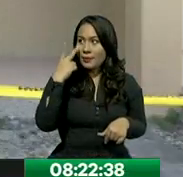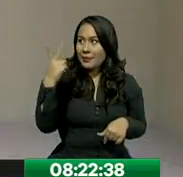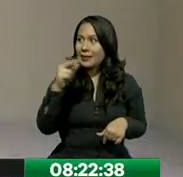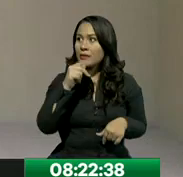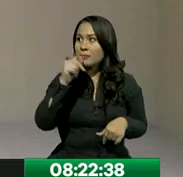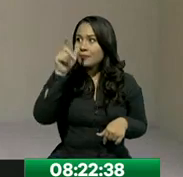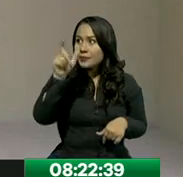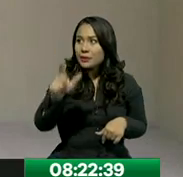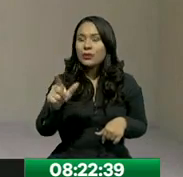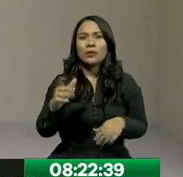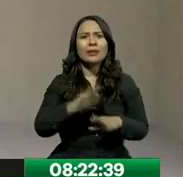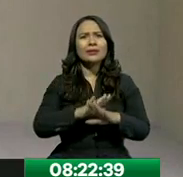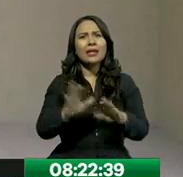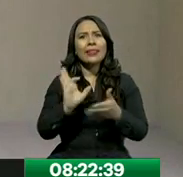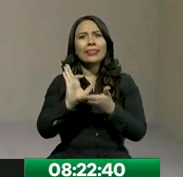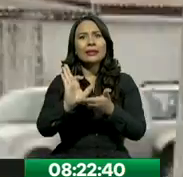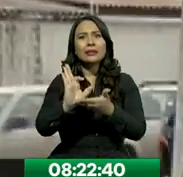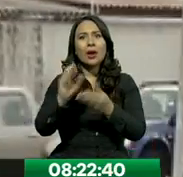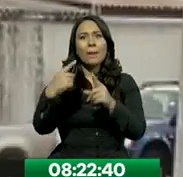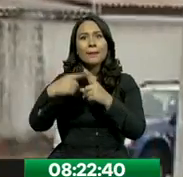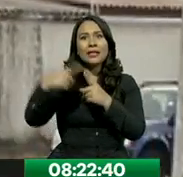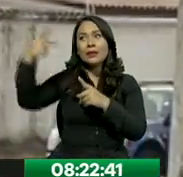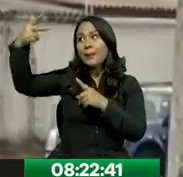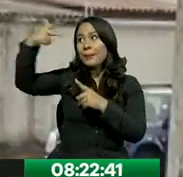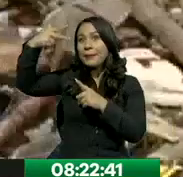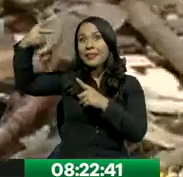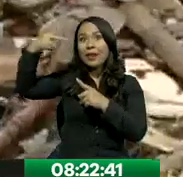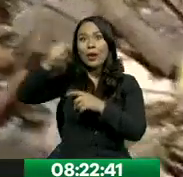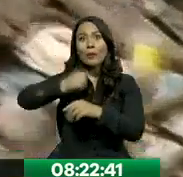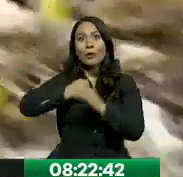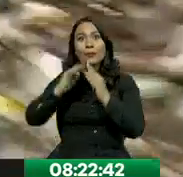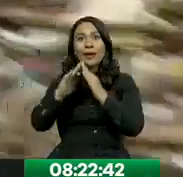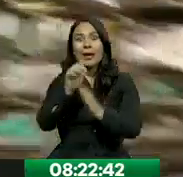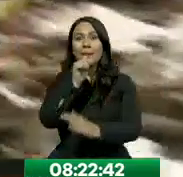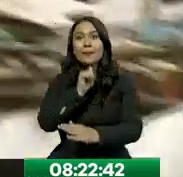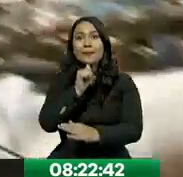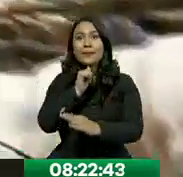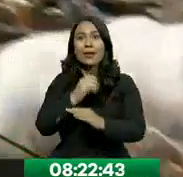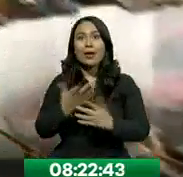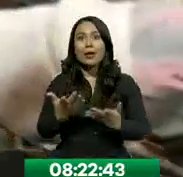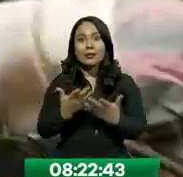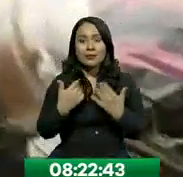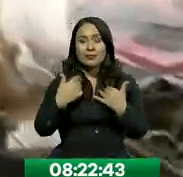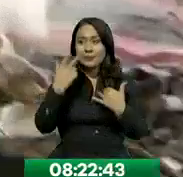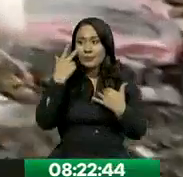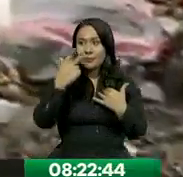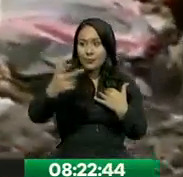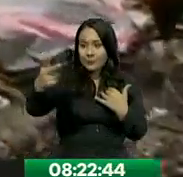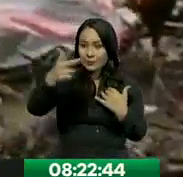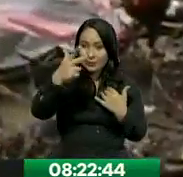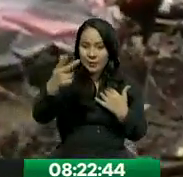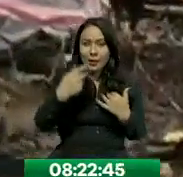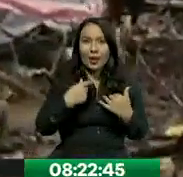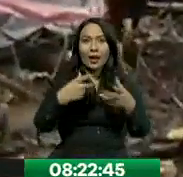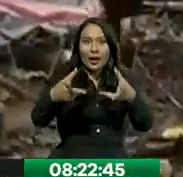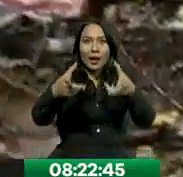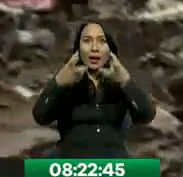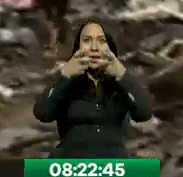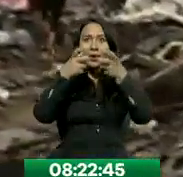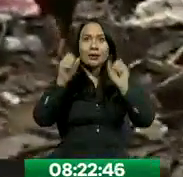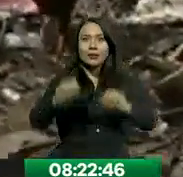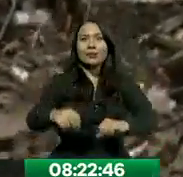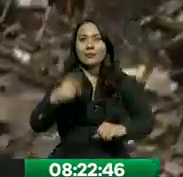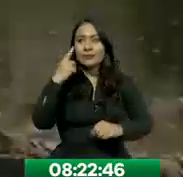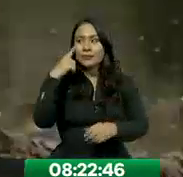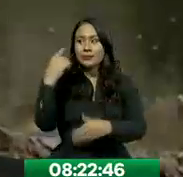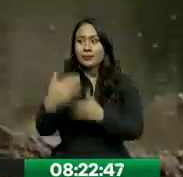con versiones de testigos y videos de la ciudadela, en los cuales se pudo observar que el ciudadano mencionado ingresó